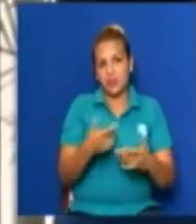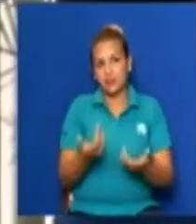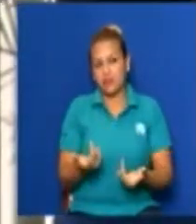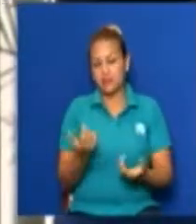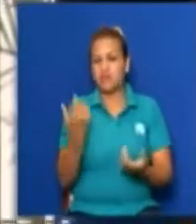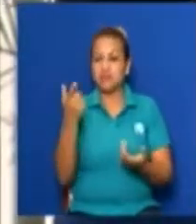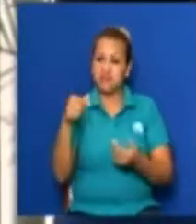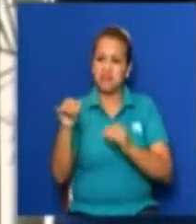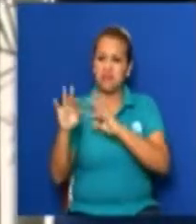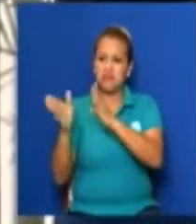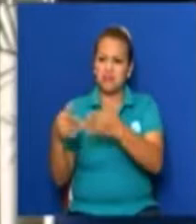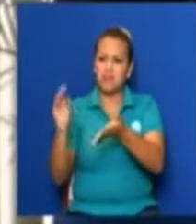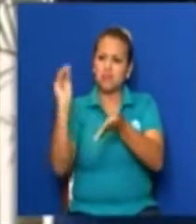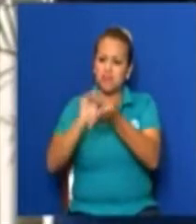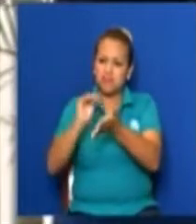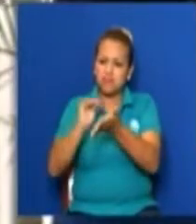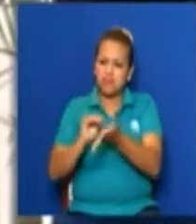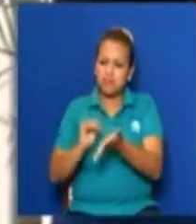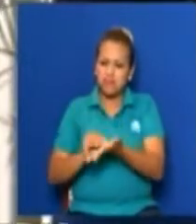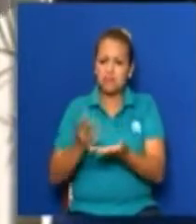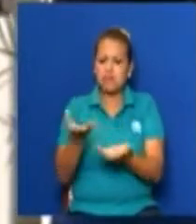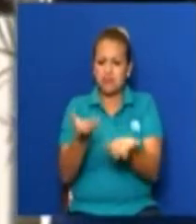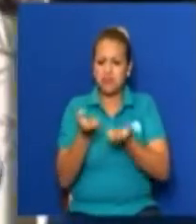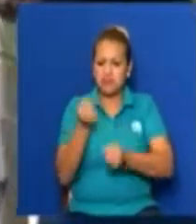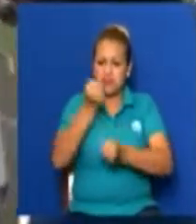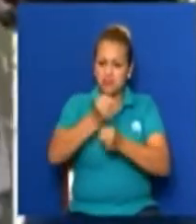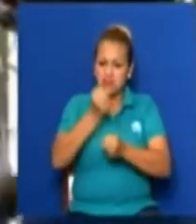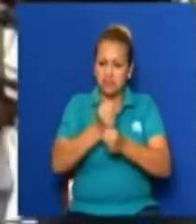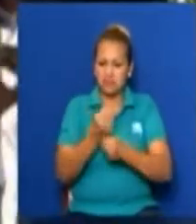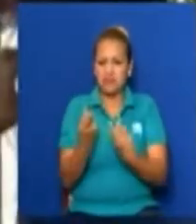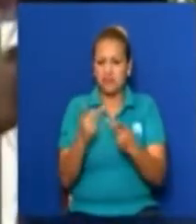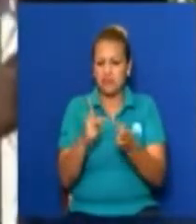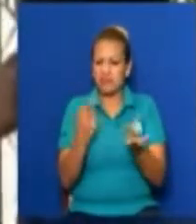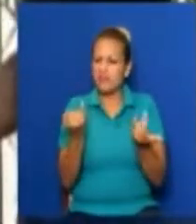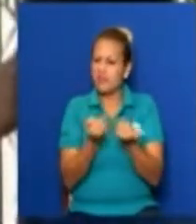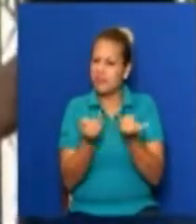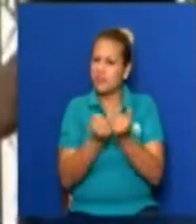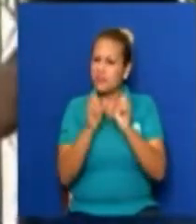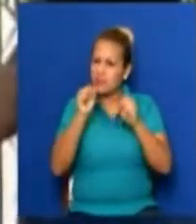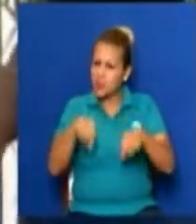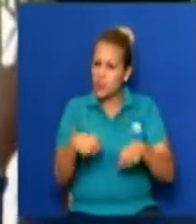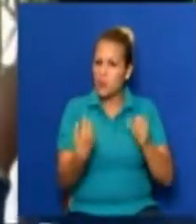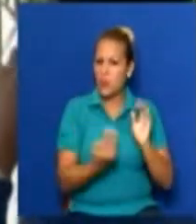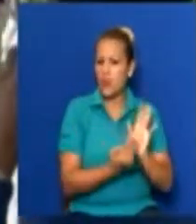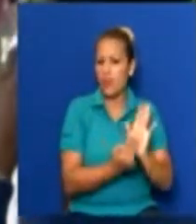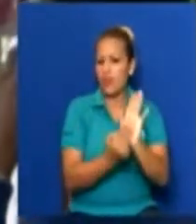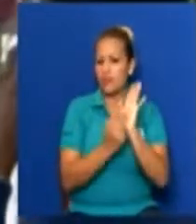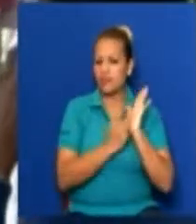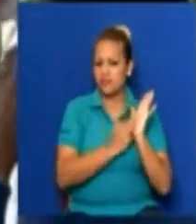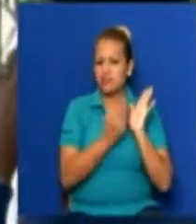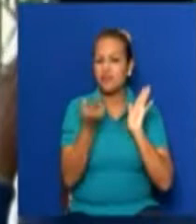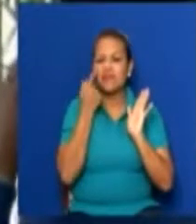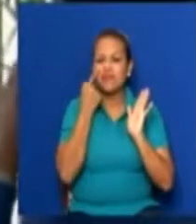anotan, no van. Entonces les digo, ¿me podrían mostrar cuáles son los horarios que ustedes están